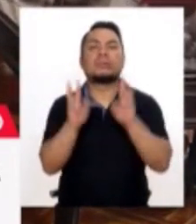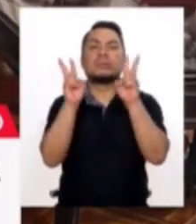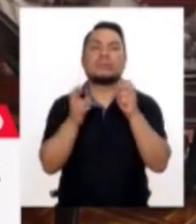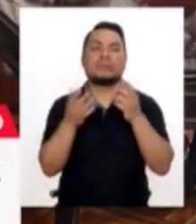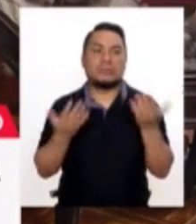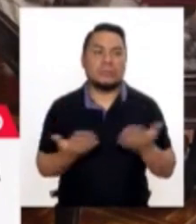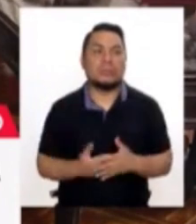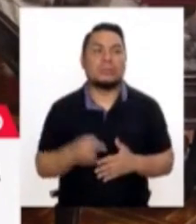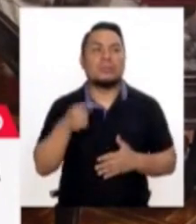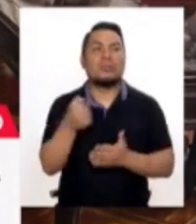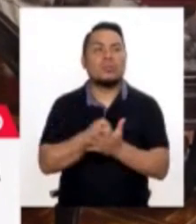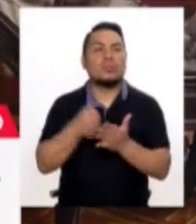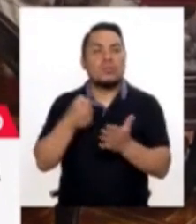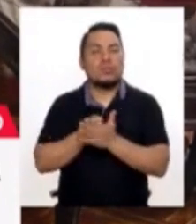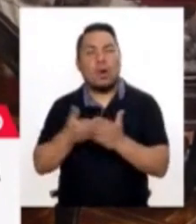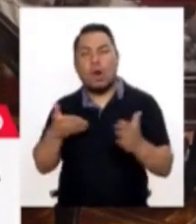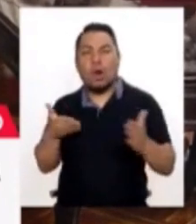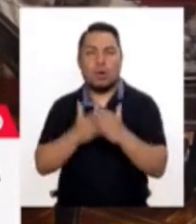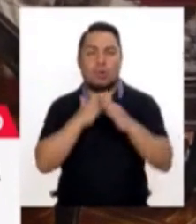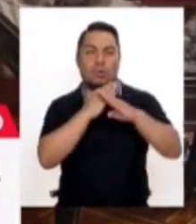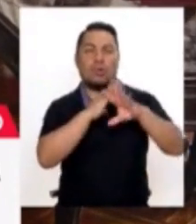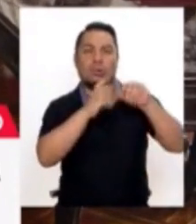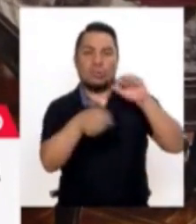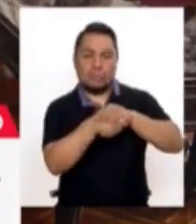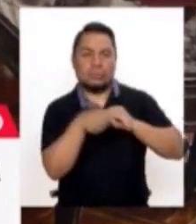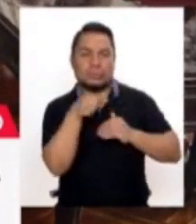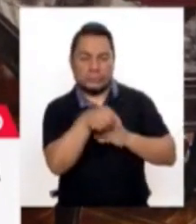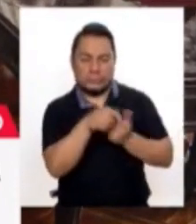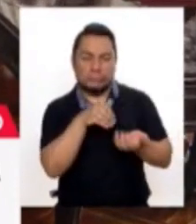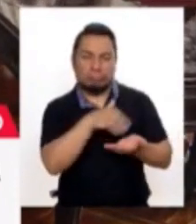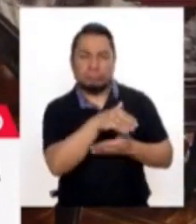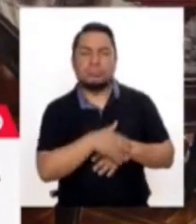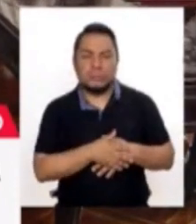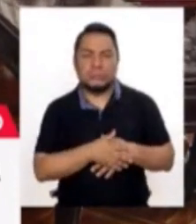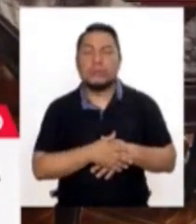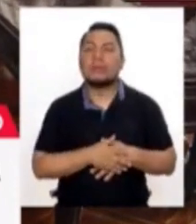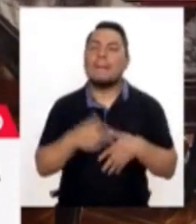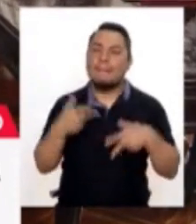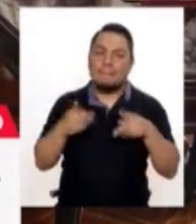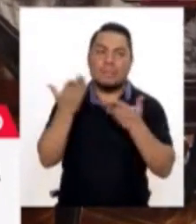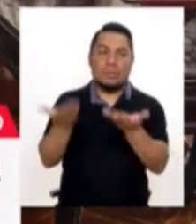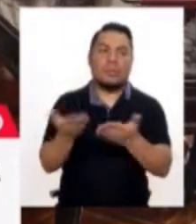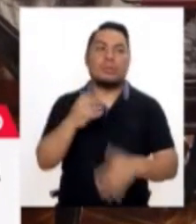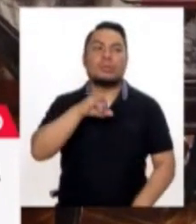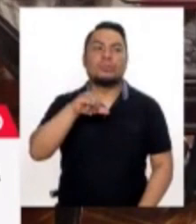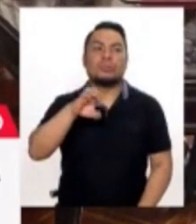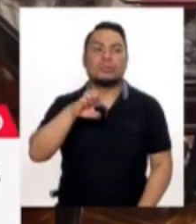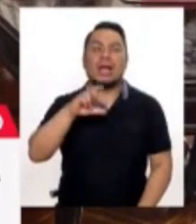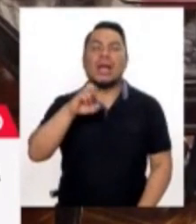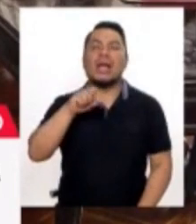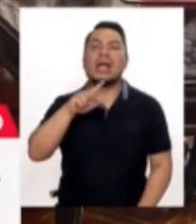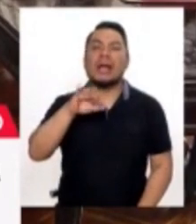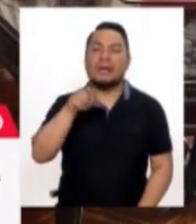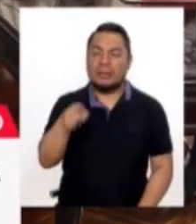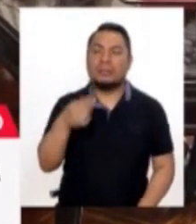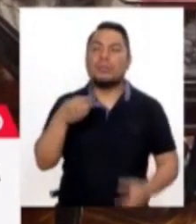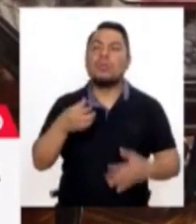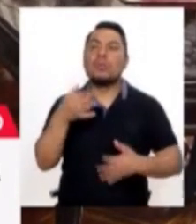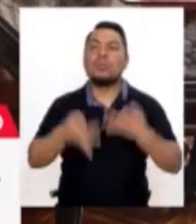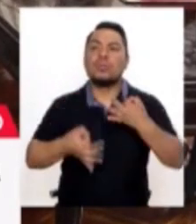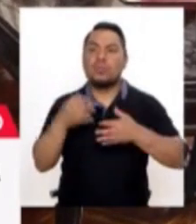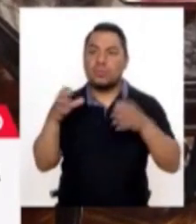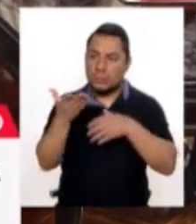asunto de la lucha frontal contra la corrupción. Permítanme, señor José Ávila, presidente de la Junta Nacional de